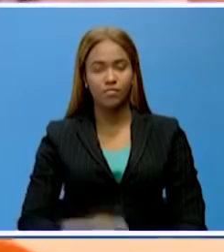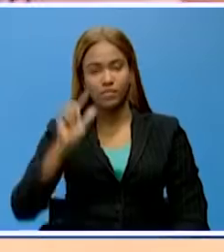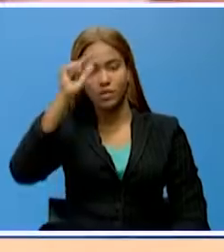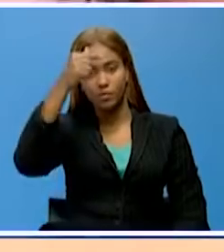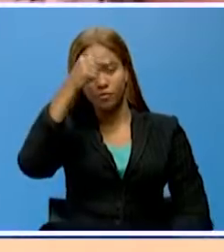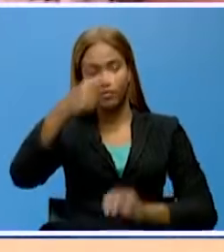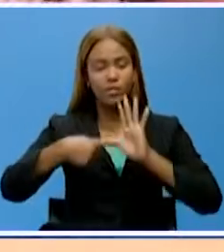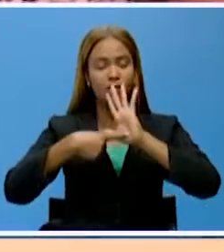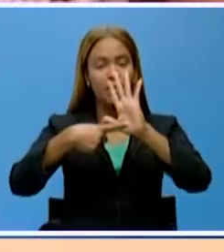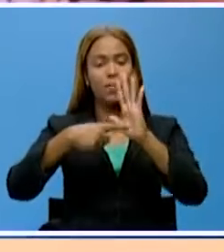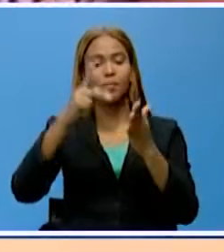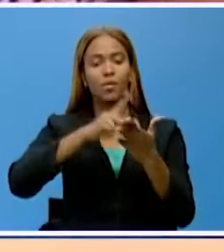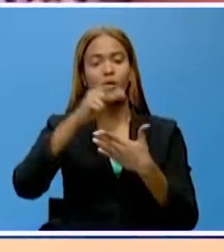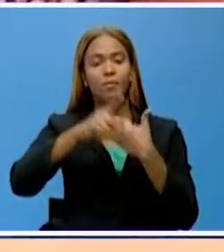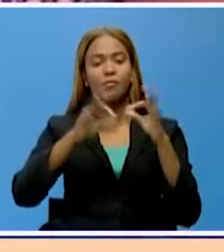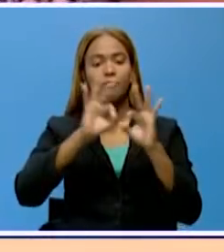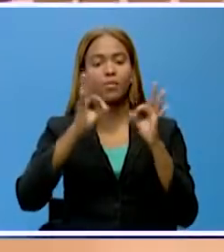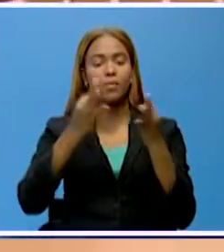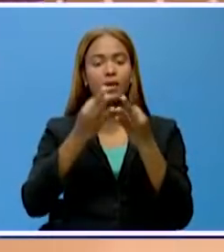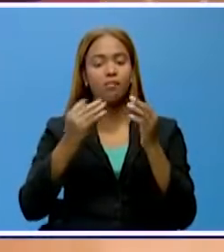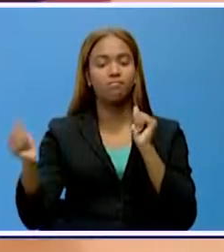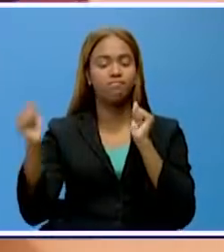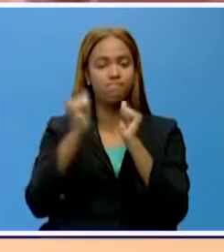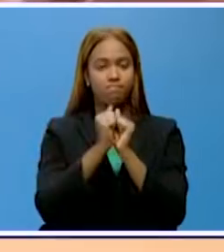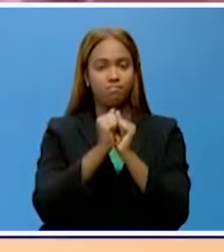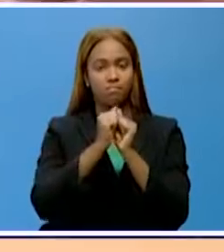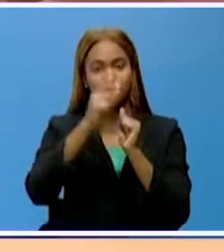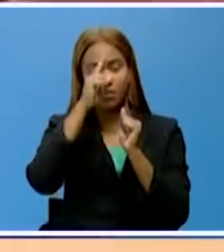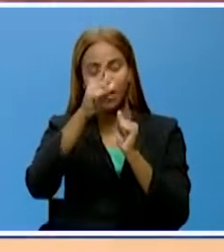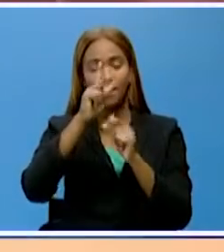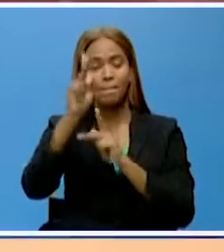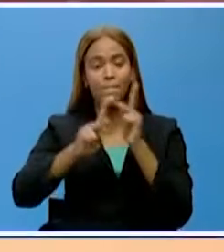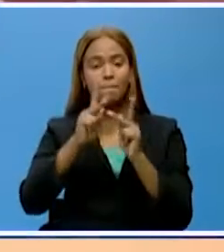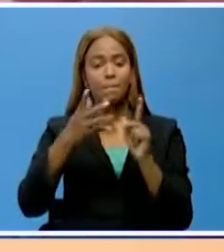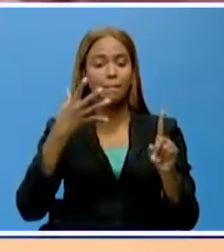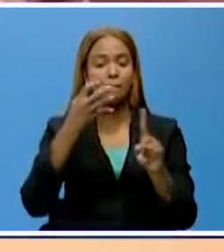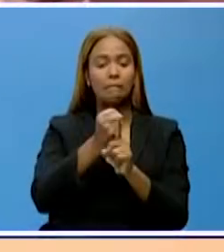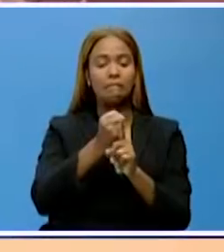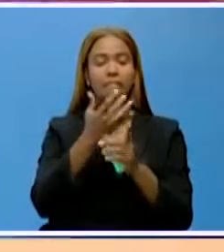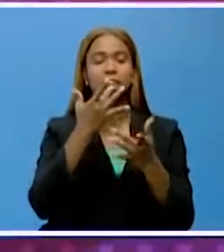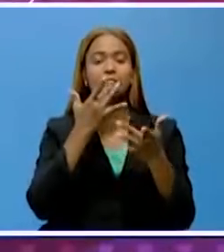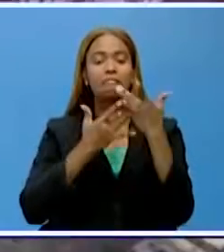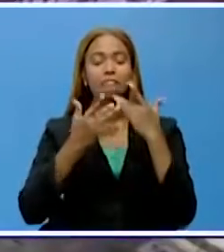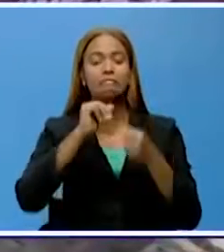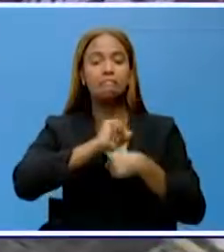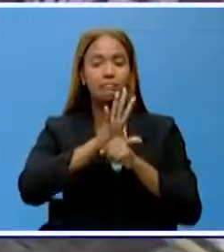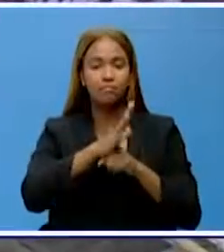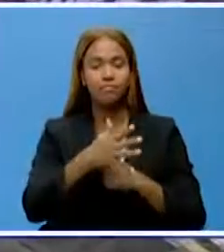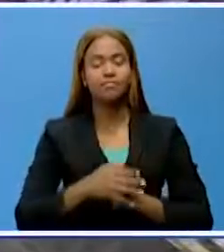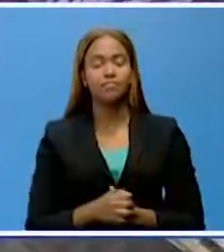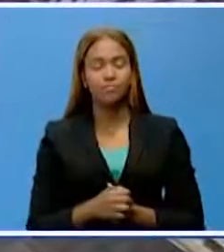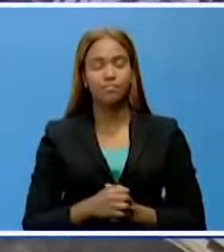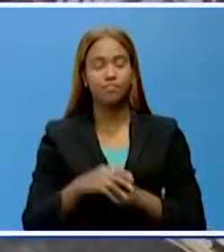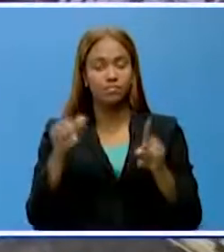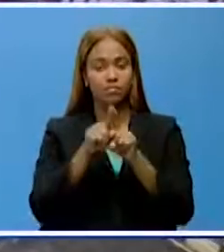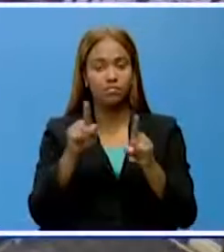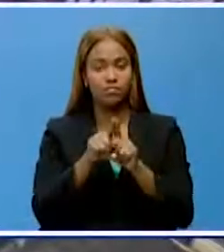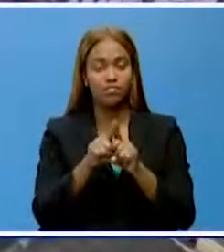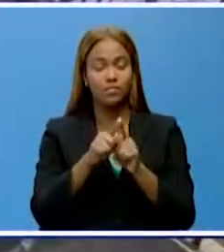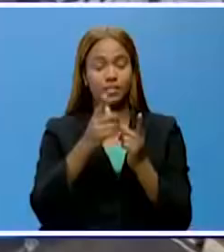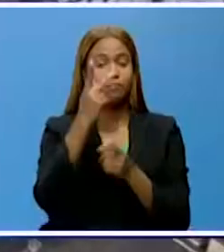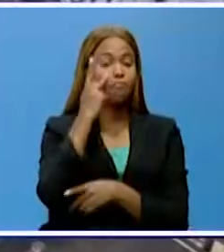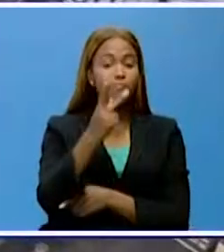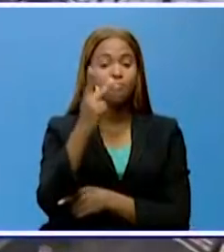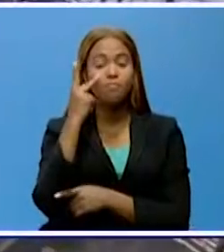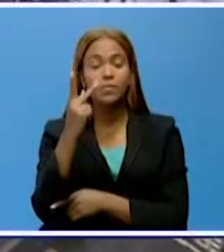Gobierno presenta programas Familias Acompañadas para afectados por COVID-19. Además,